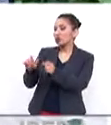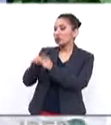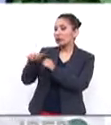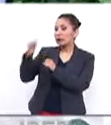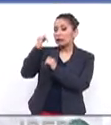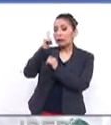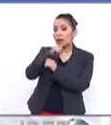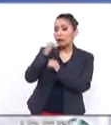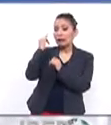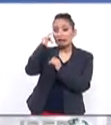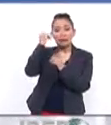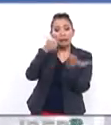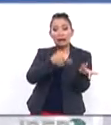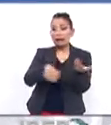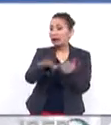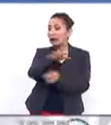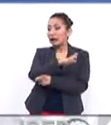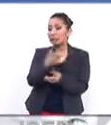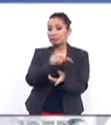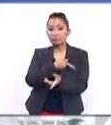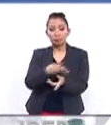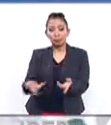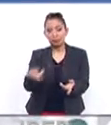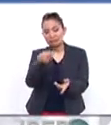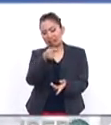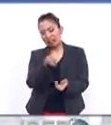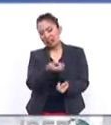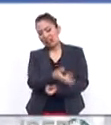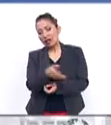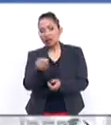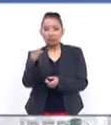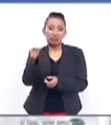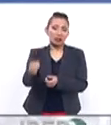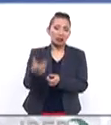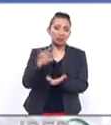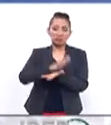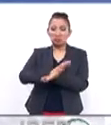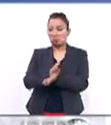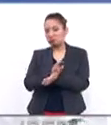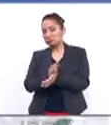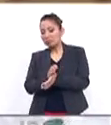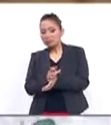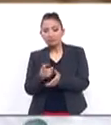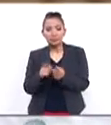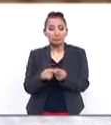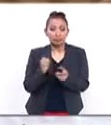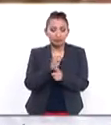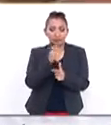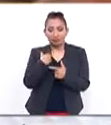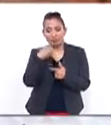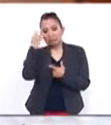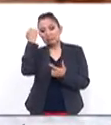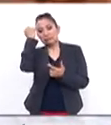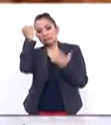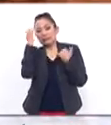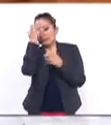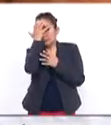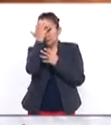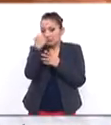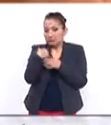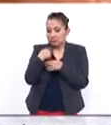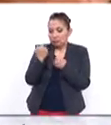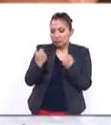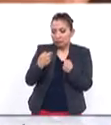lengua indígena con condiciones de pobreza, con condiciones de discriminación. Entonces la gente tiene